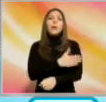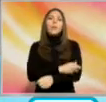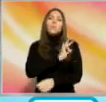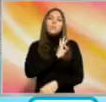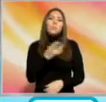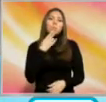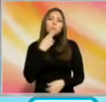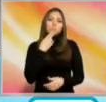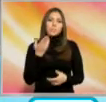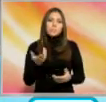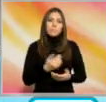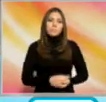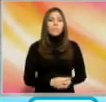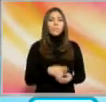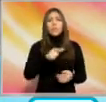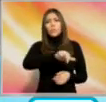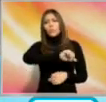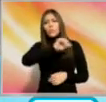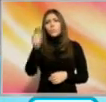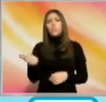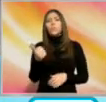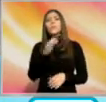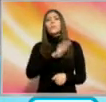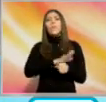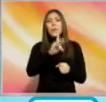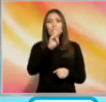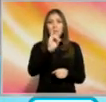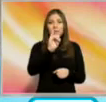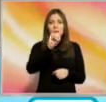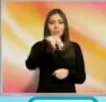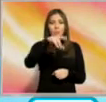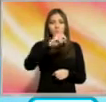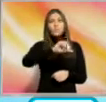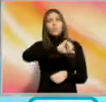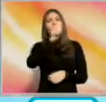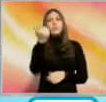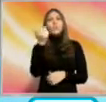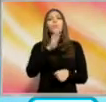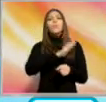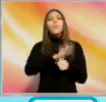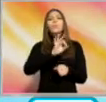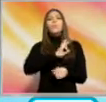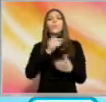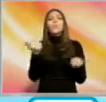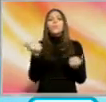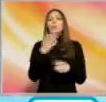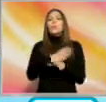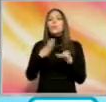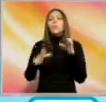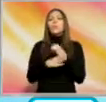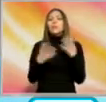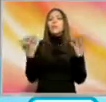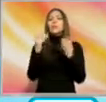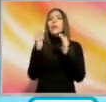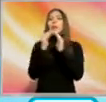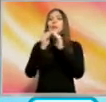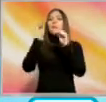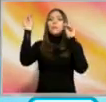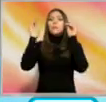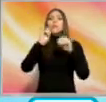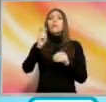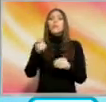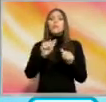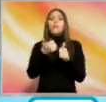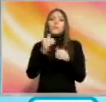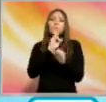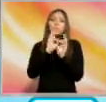tipo de decoración además del pino. ¿Qué otro tipo entonces de medidas podemos tomar con otras cosas que se colocan en casa? Ah, bueno, ya